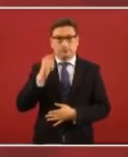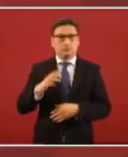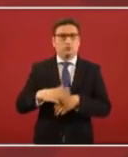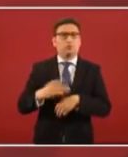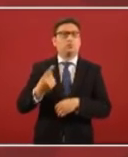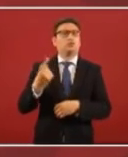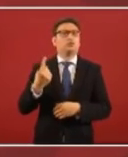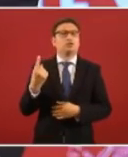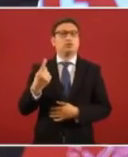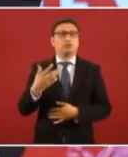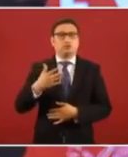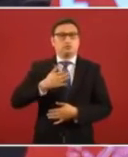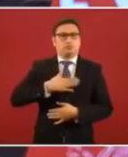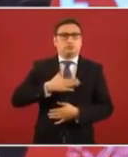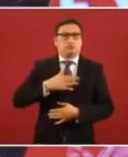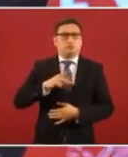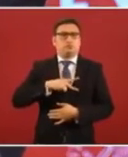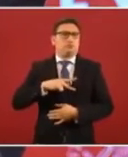porque ese es mi trabajo,